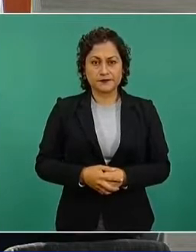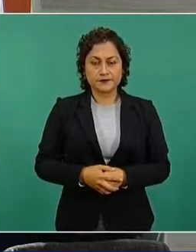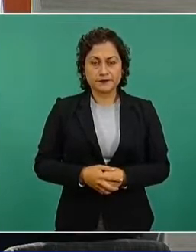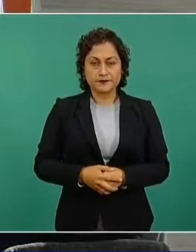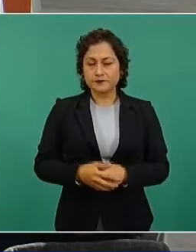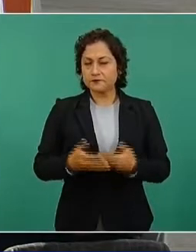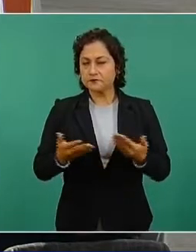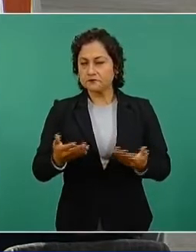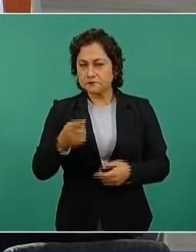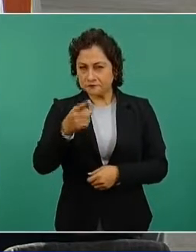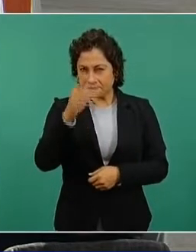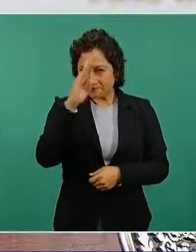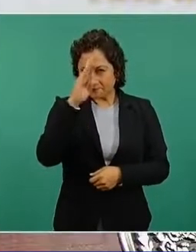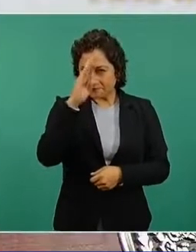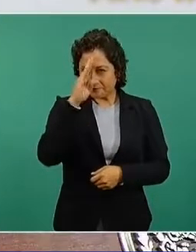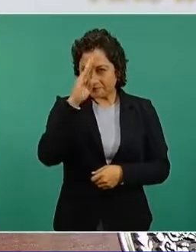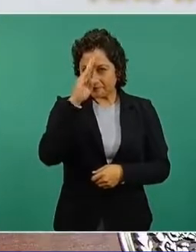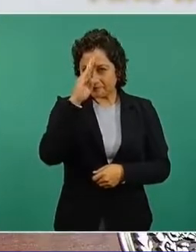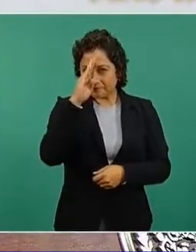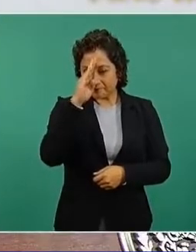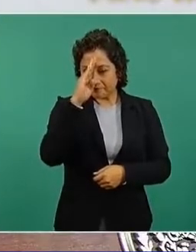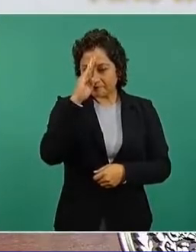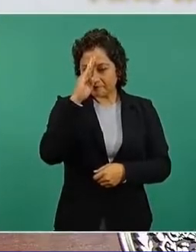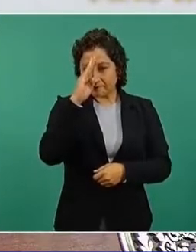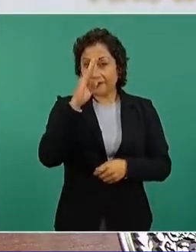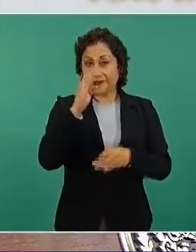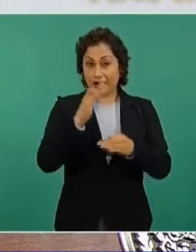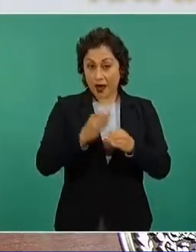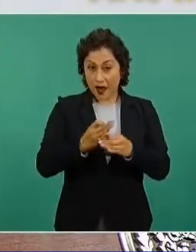¿Y saben que apenas